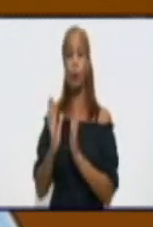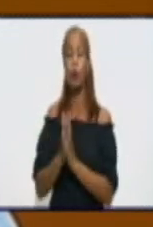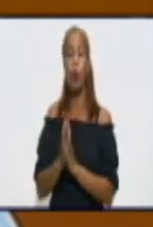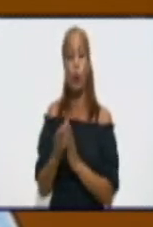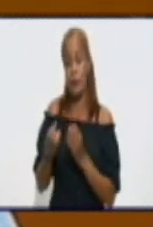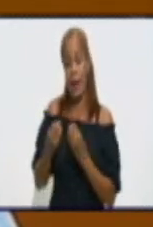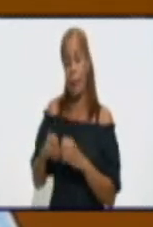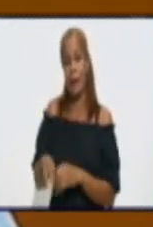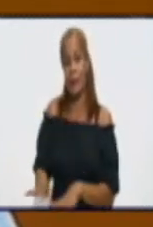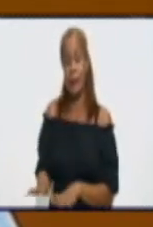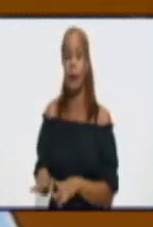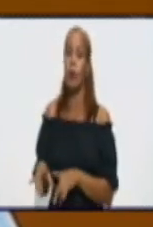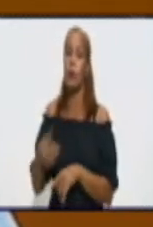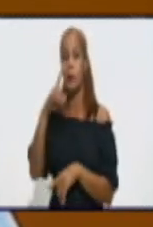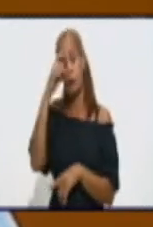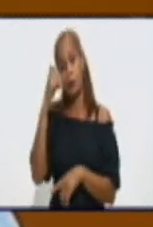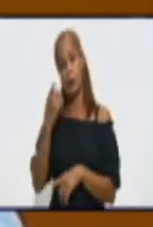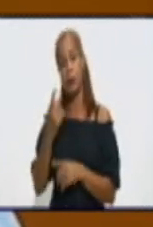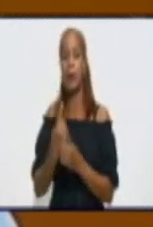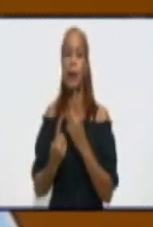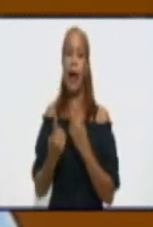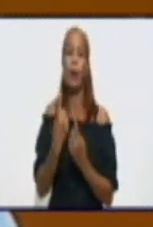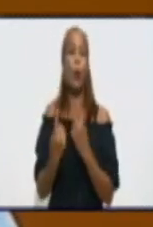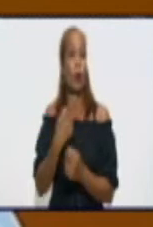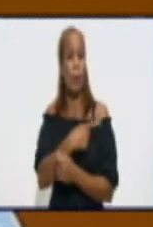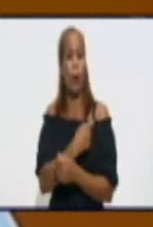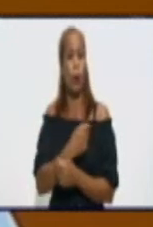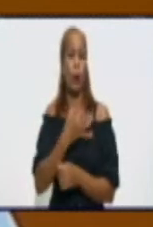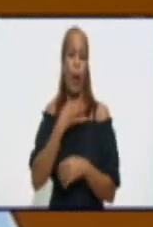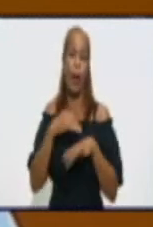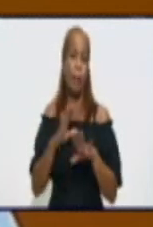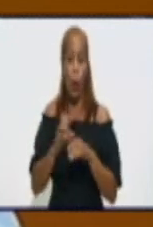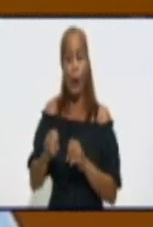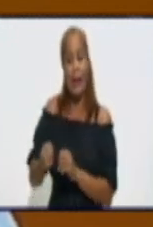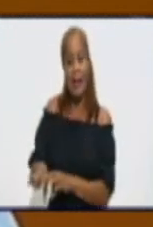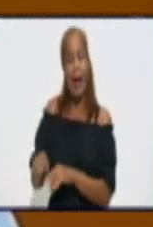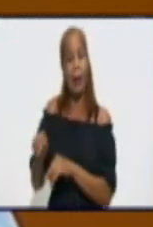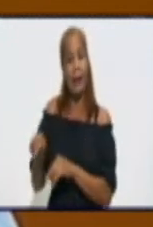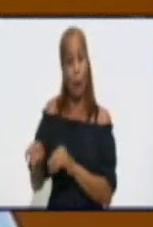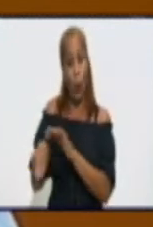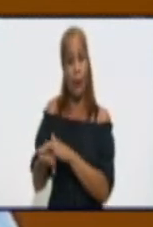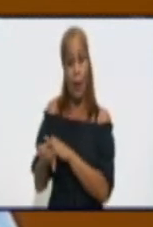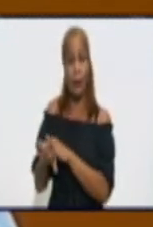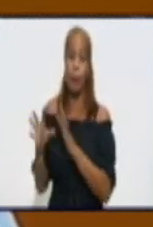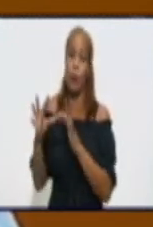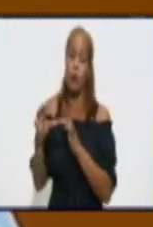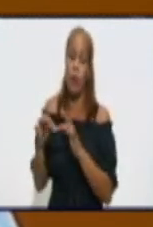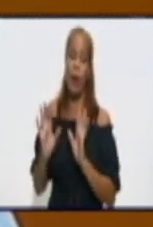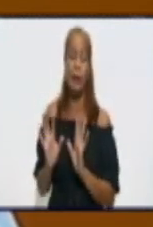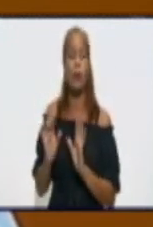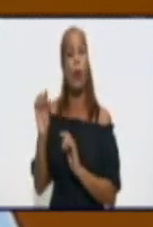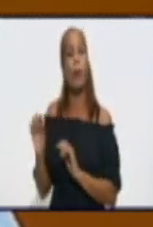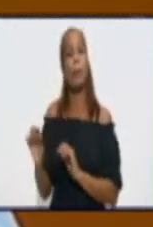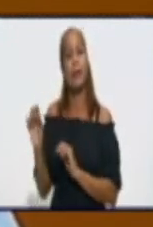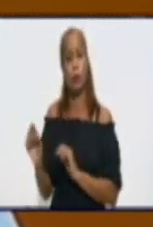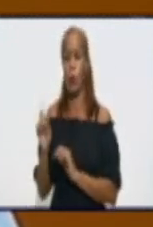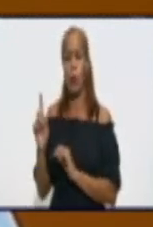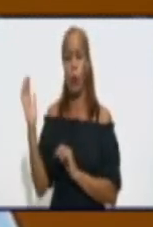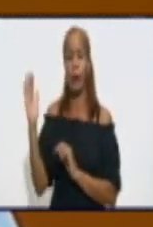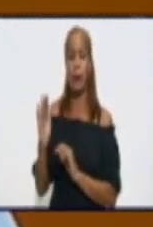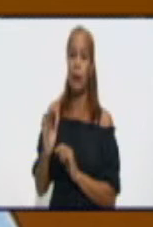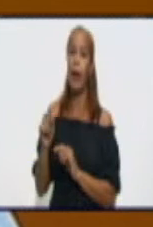algún candidato vacunal que quedaba porque hubo alguna situación, las dificultades que se presentaban con los sujetos, que si tenía la presión alta o